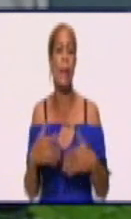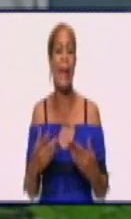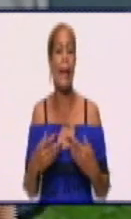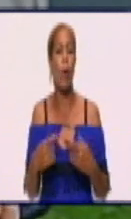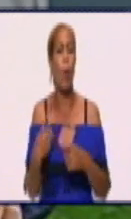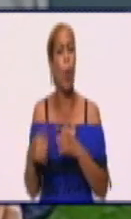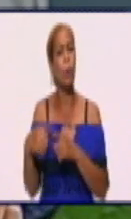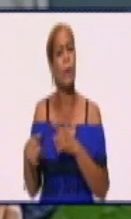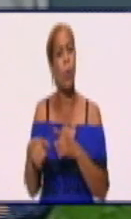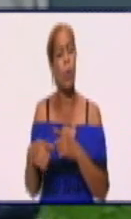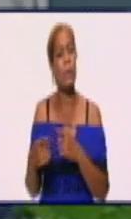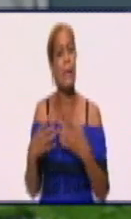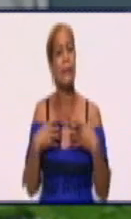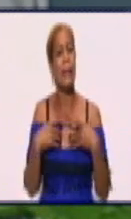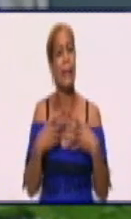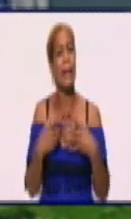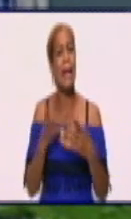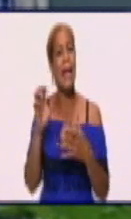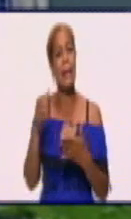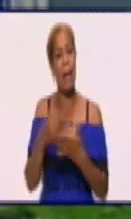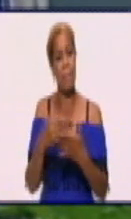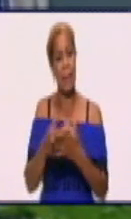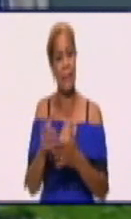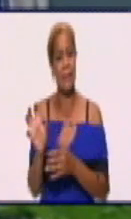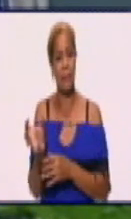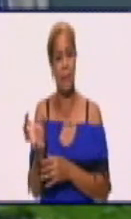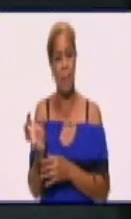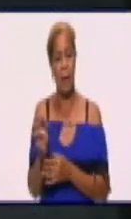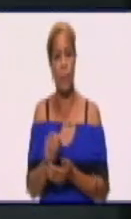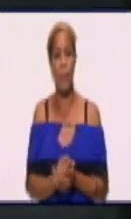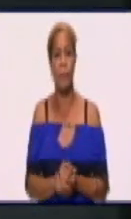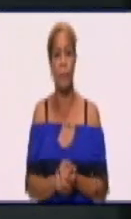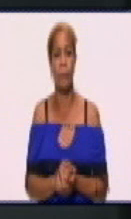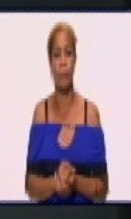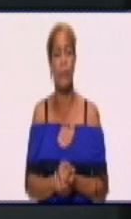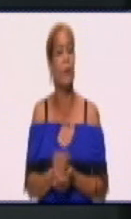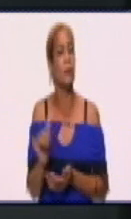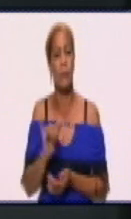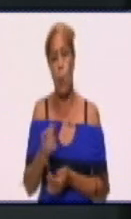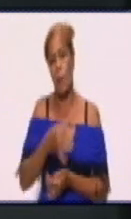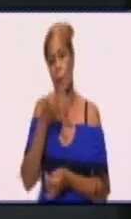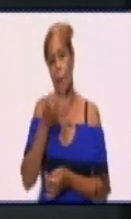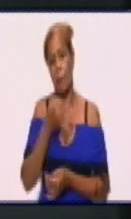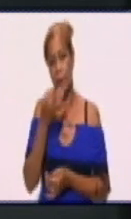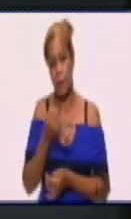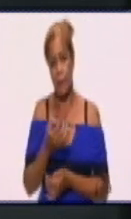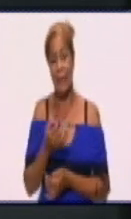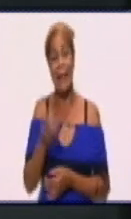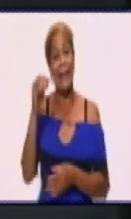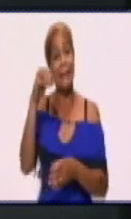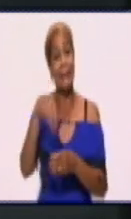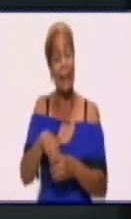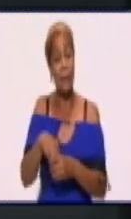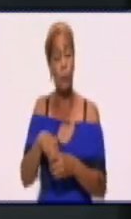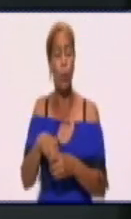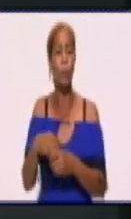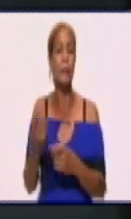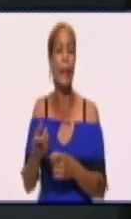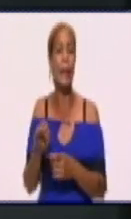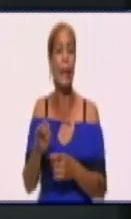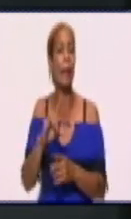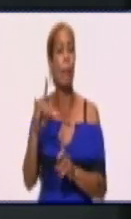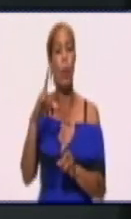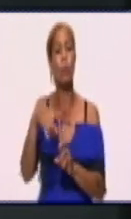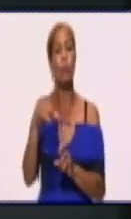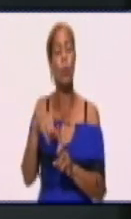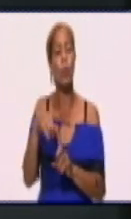teniendo en su poder virtual bandec como les expliqué ahorita dentro de las consultas es un estado de